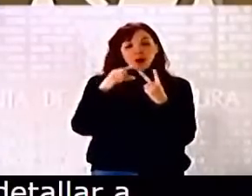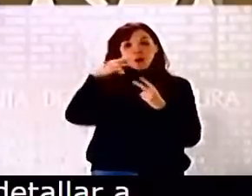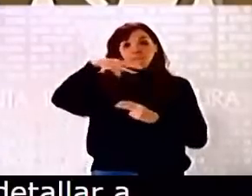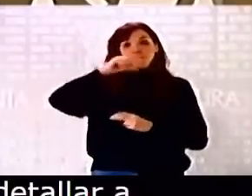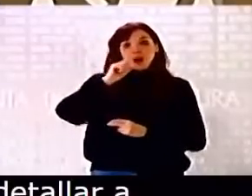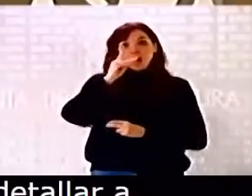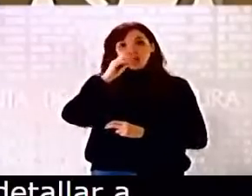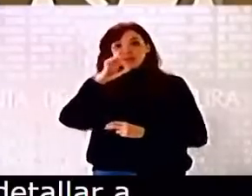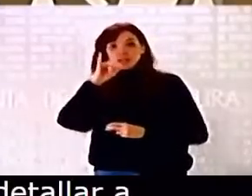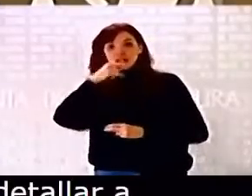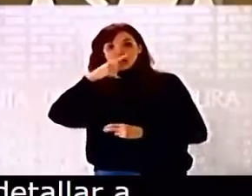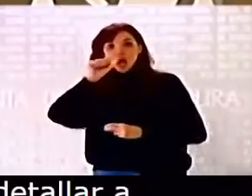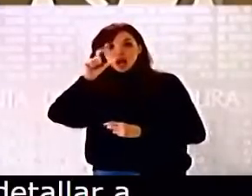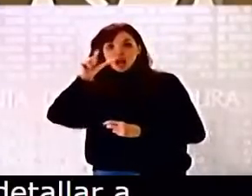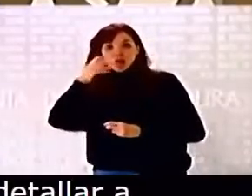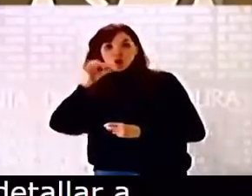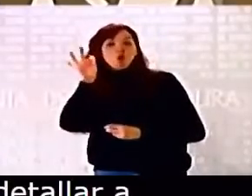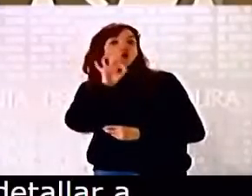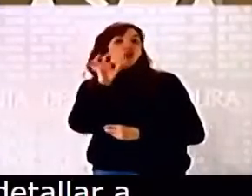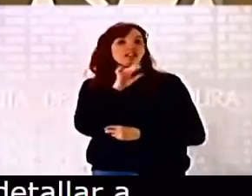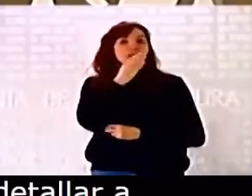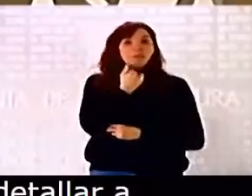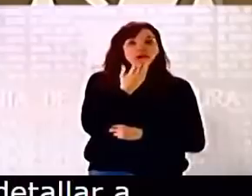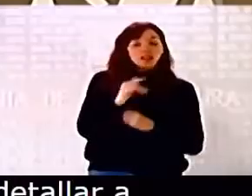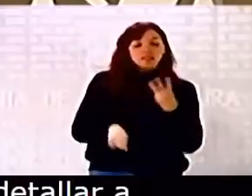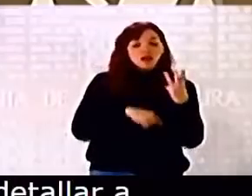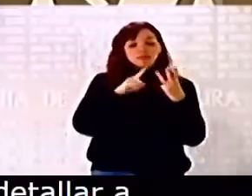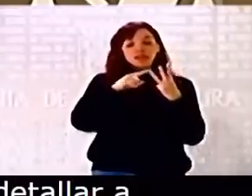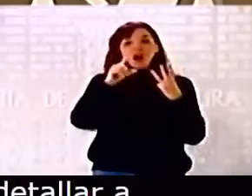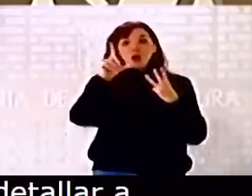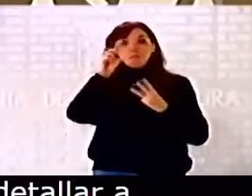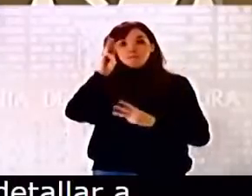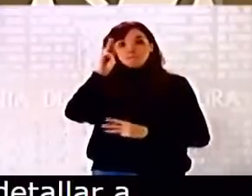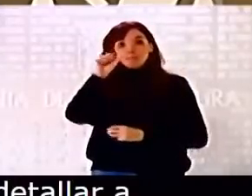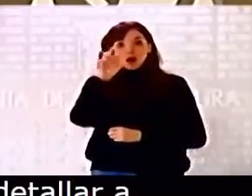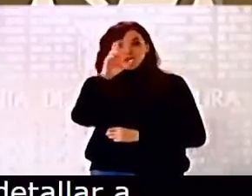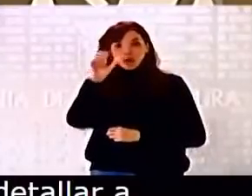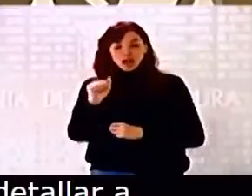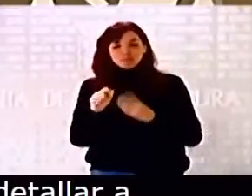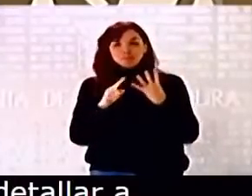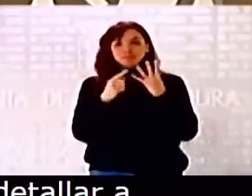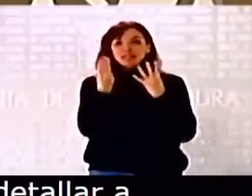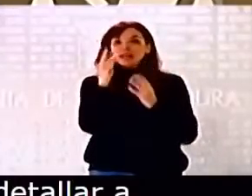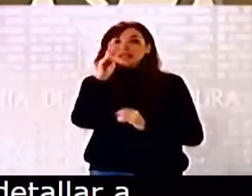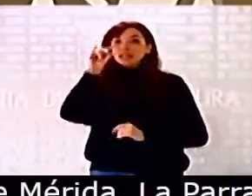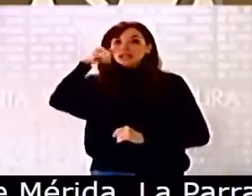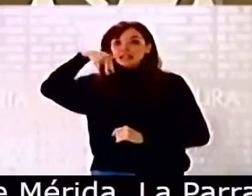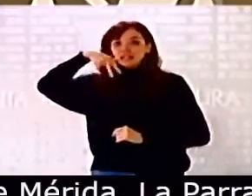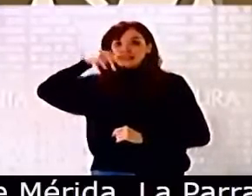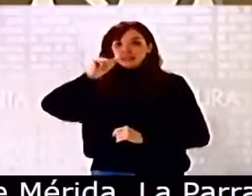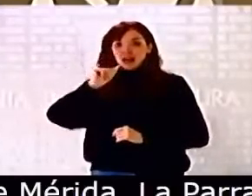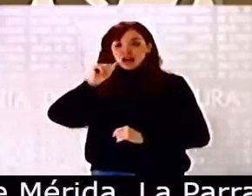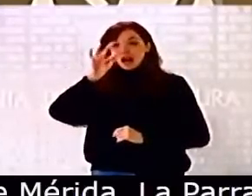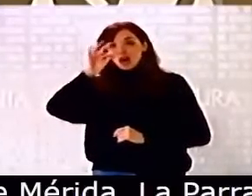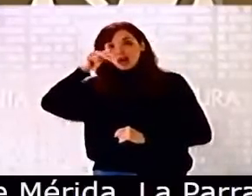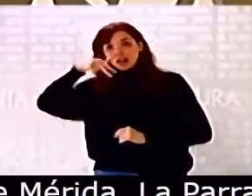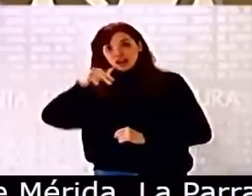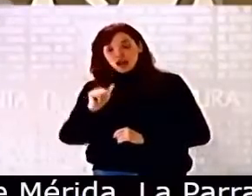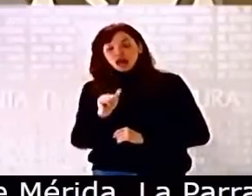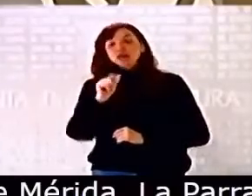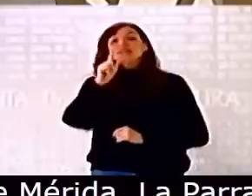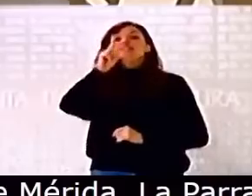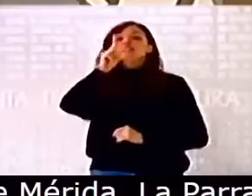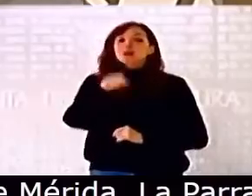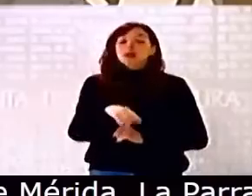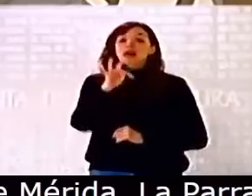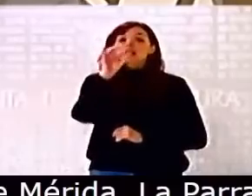Madrigalejo, Oliva de Mérida, La Parra, Quintana de la Serena y Talarrubia, afectando